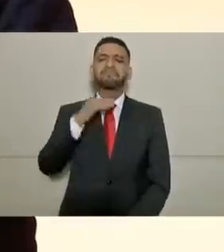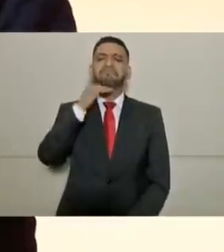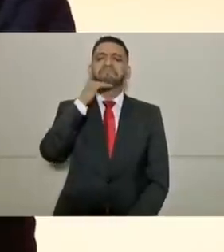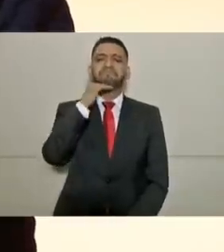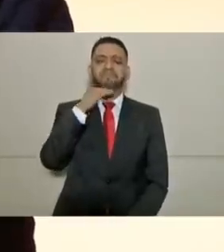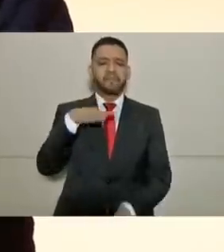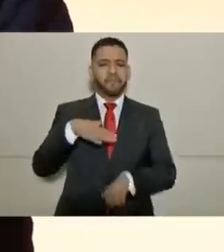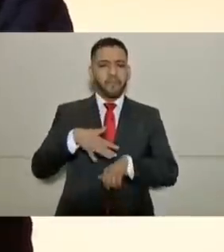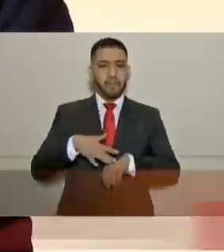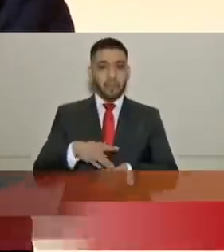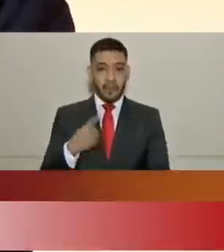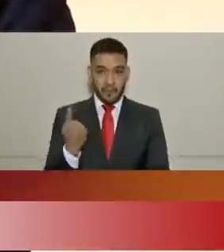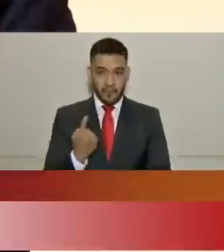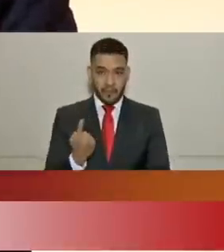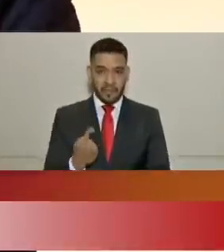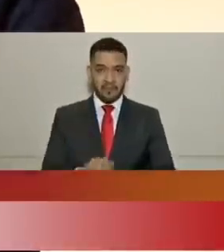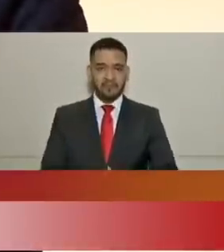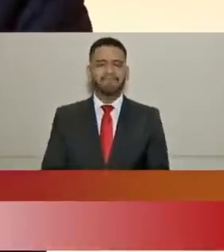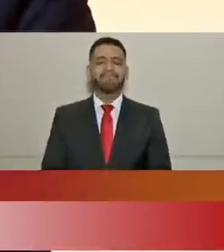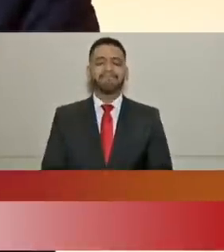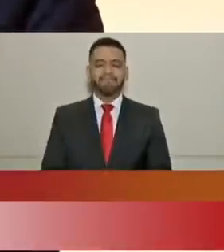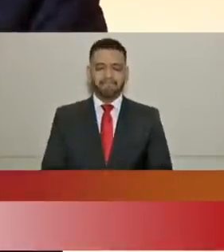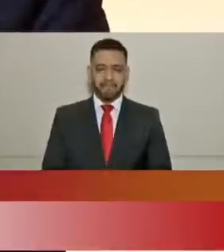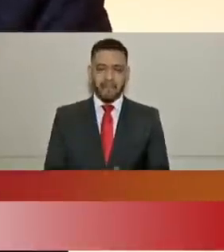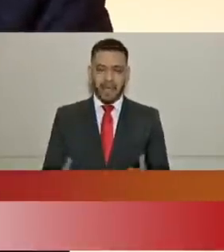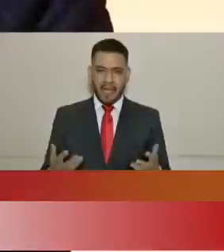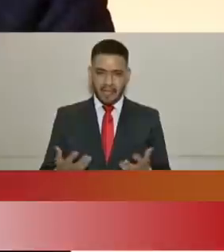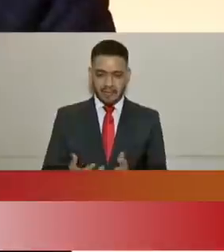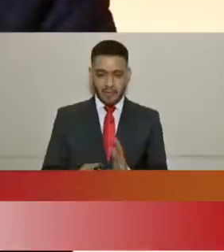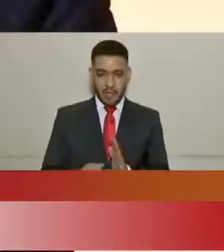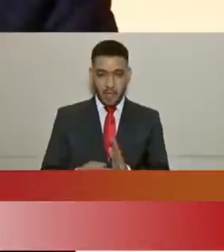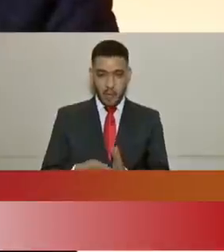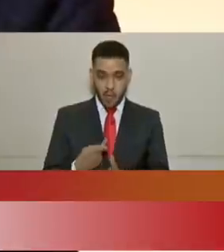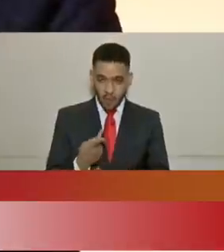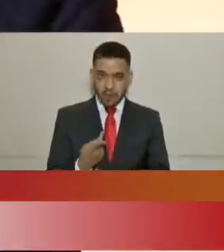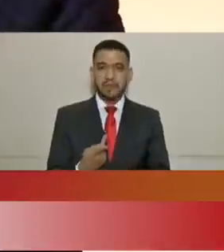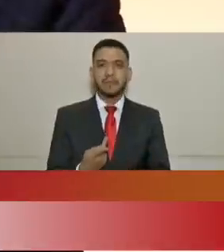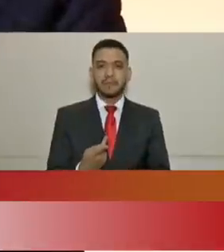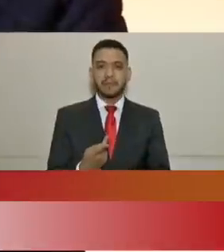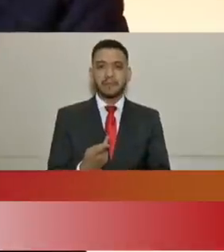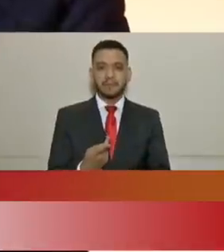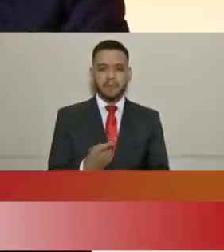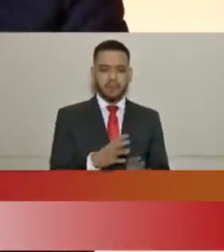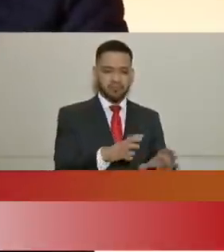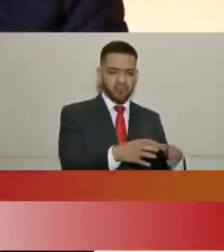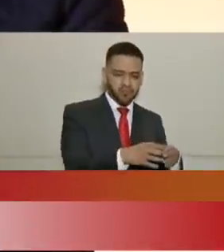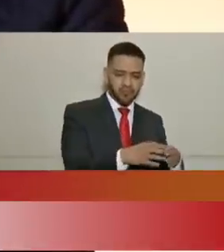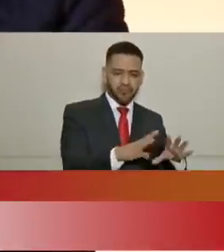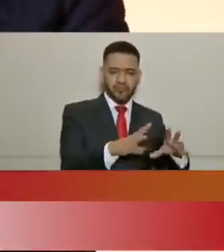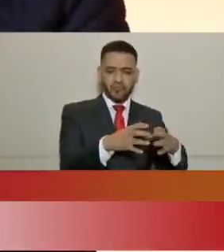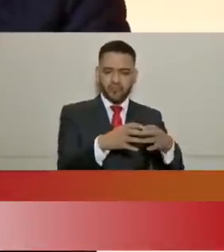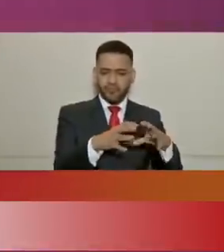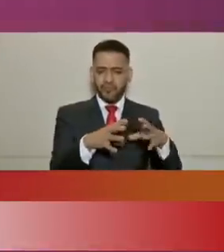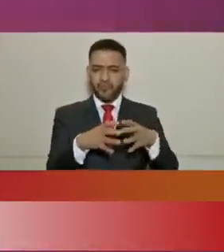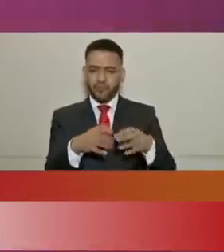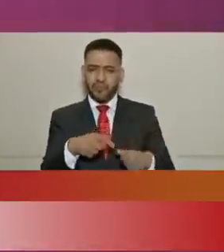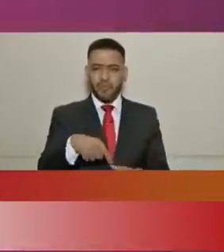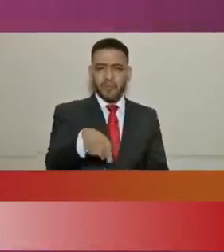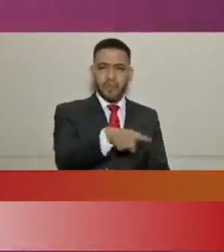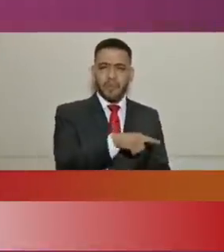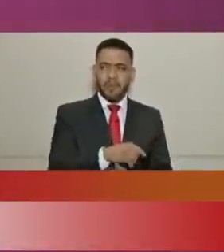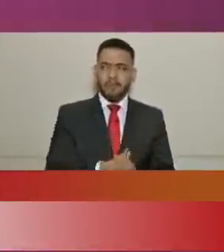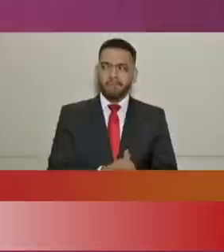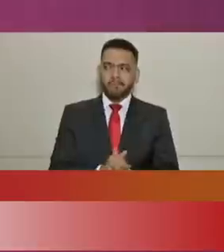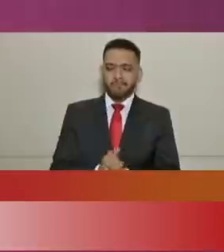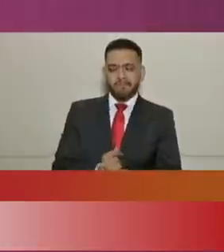se están reagrupando los conservadores